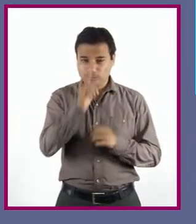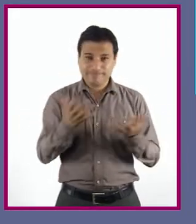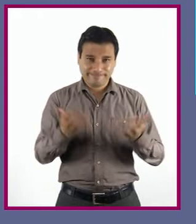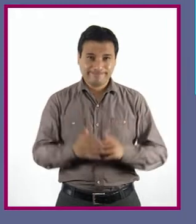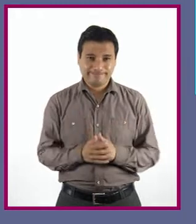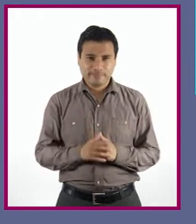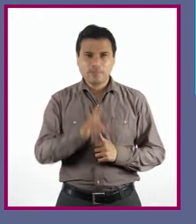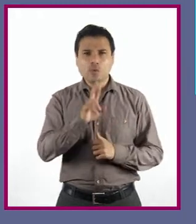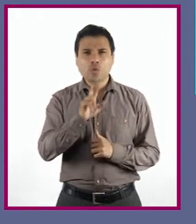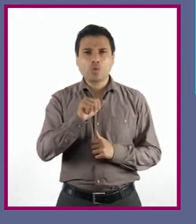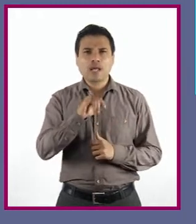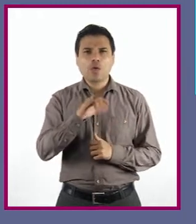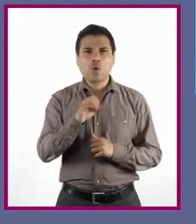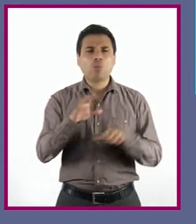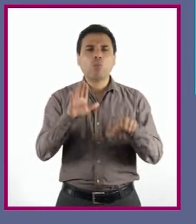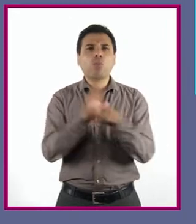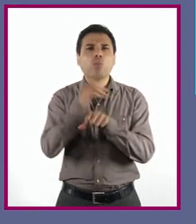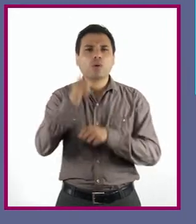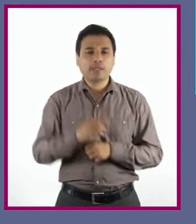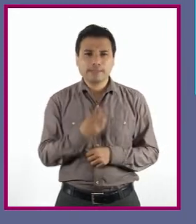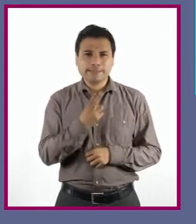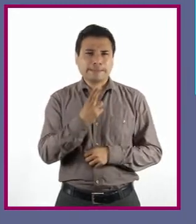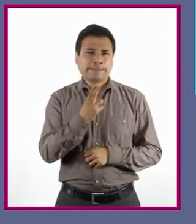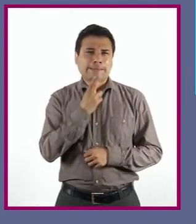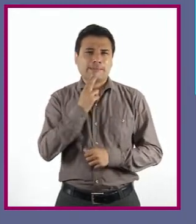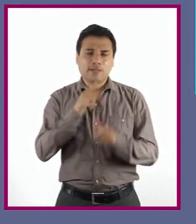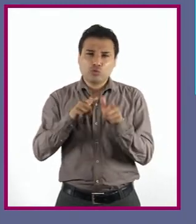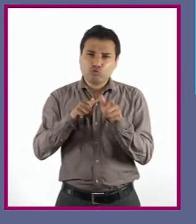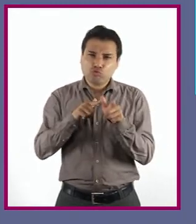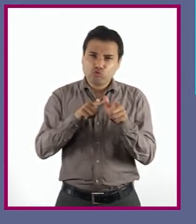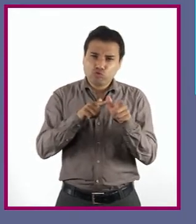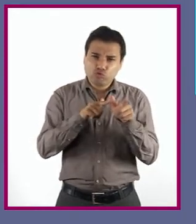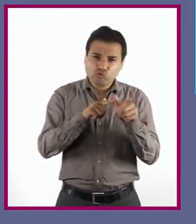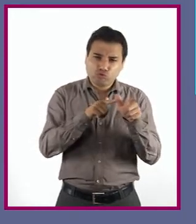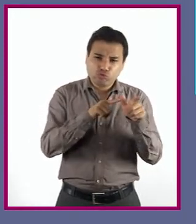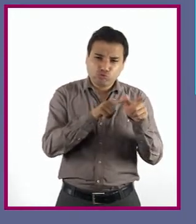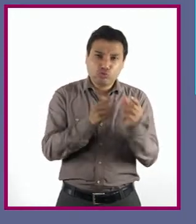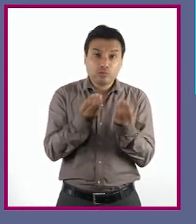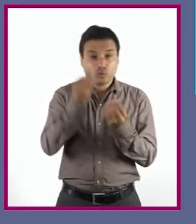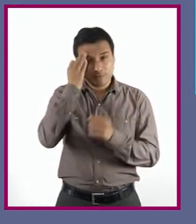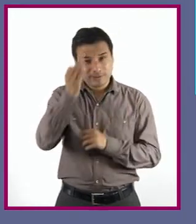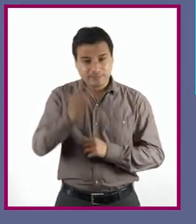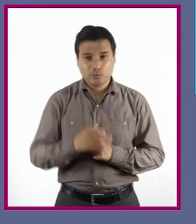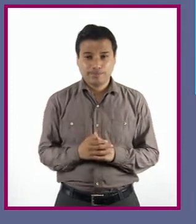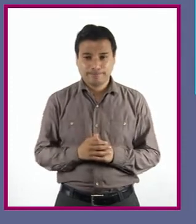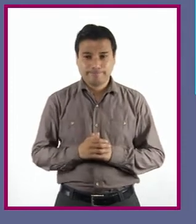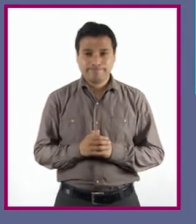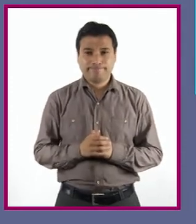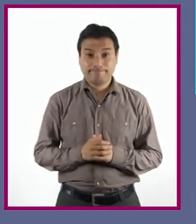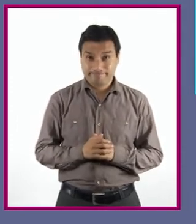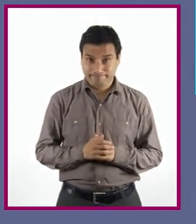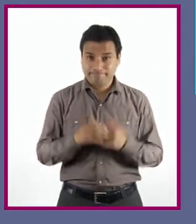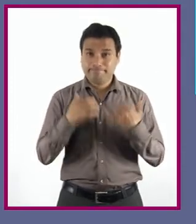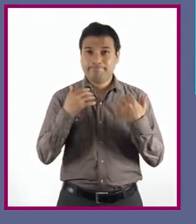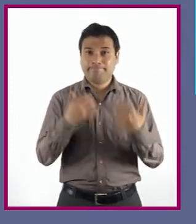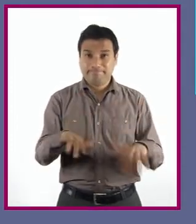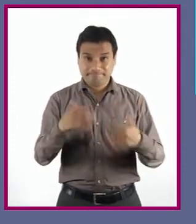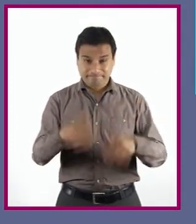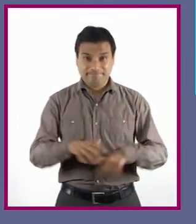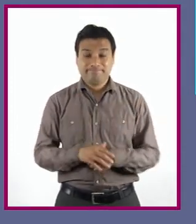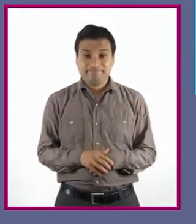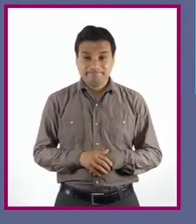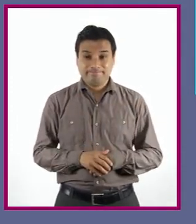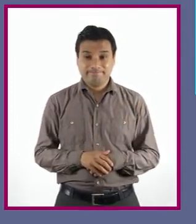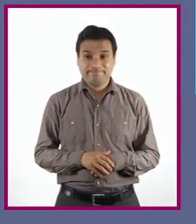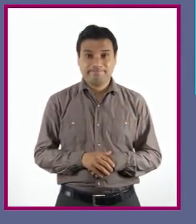uranio se usa porque dura mucho más tiempo que los combustibles derivados del petróleo o del carbón, dos recursos no renovables que